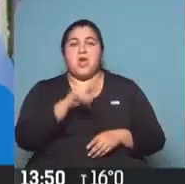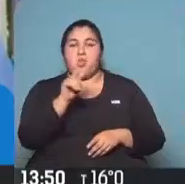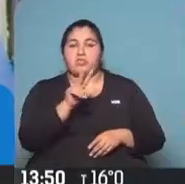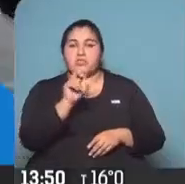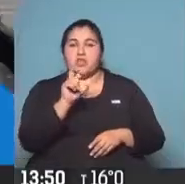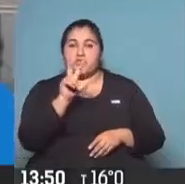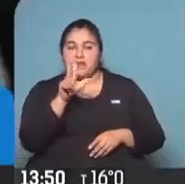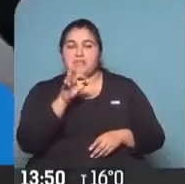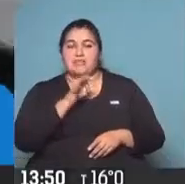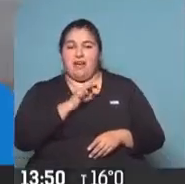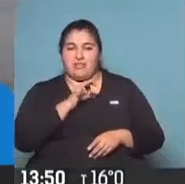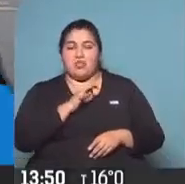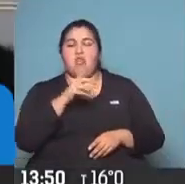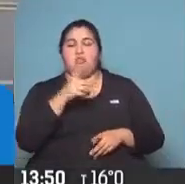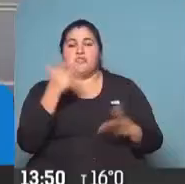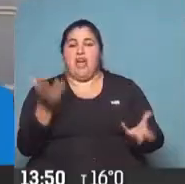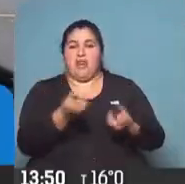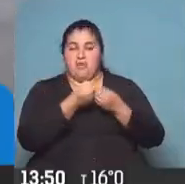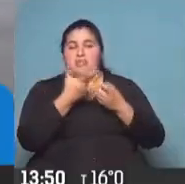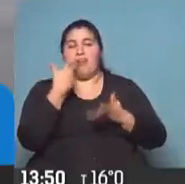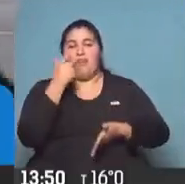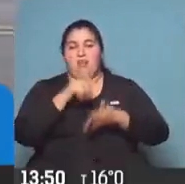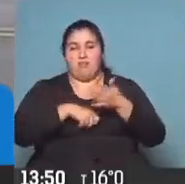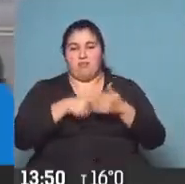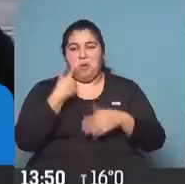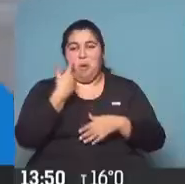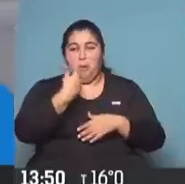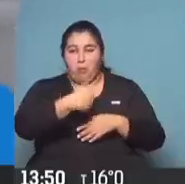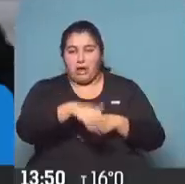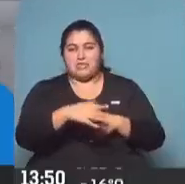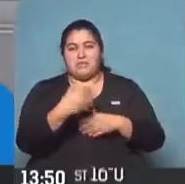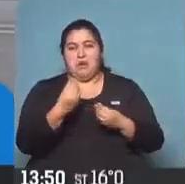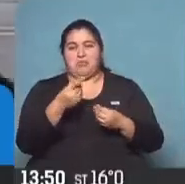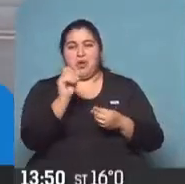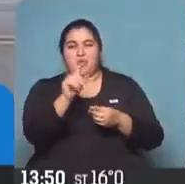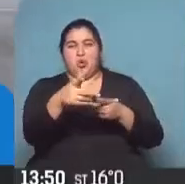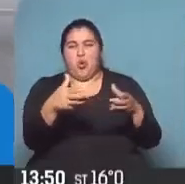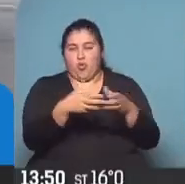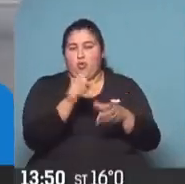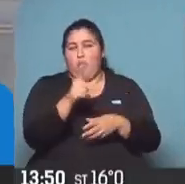de la independencia en camino a sumirse escenario como institución